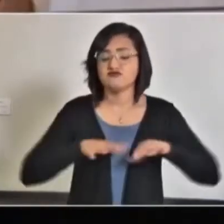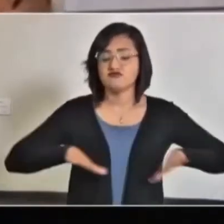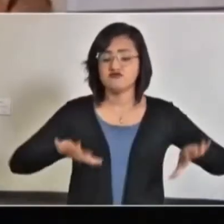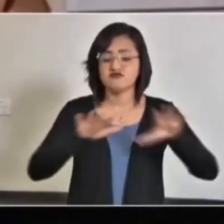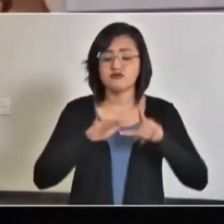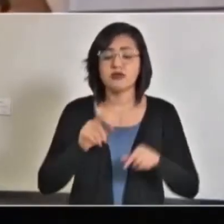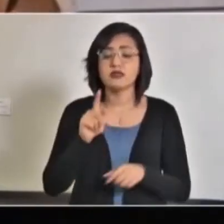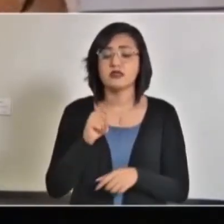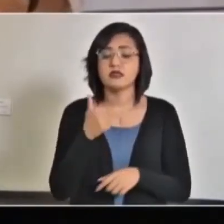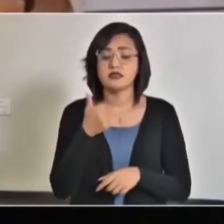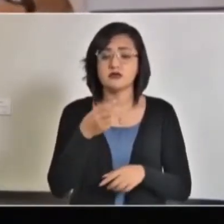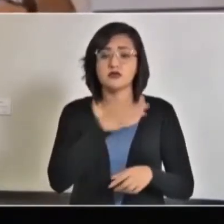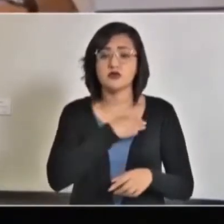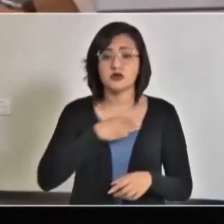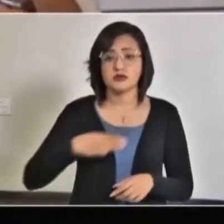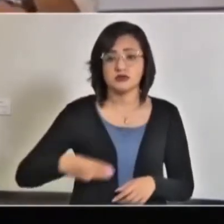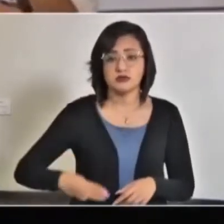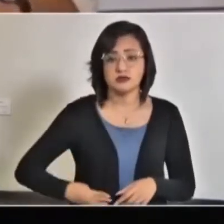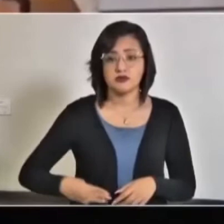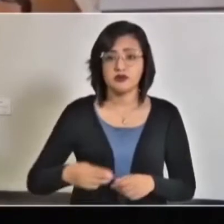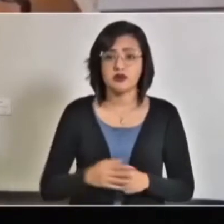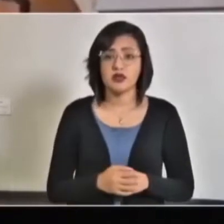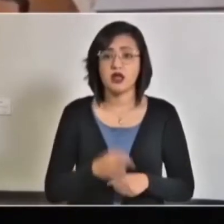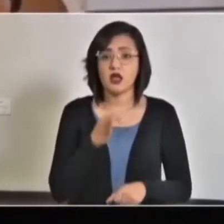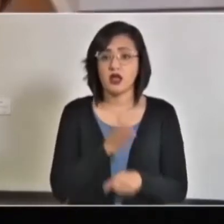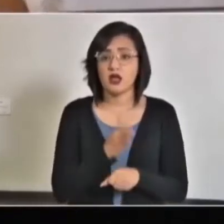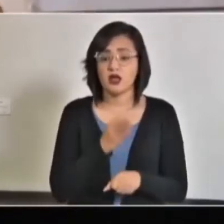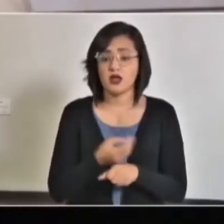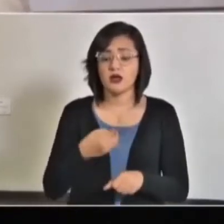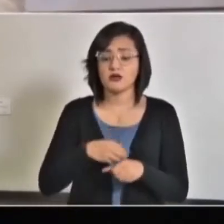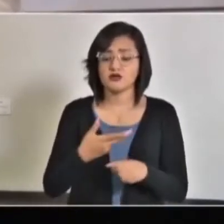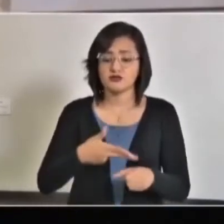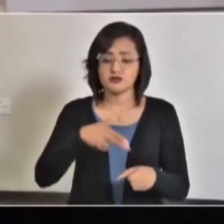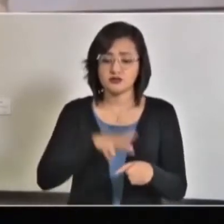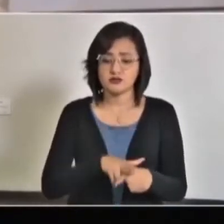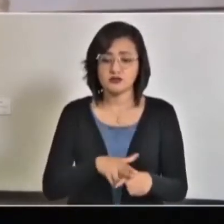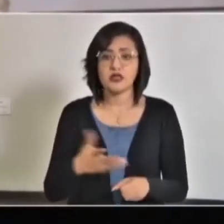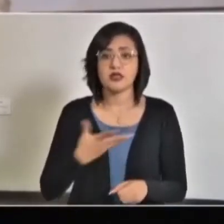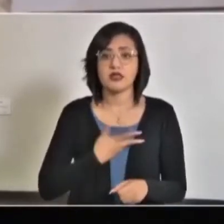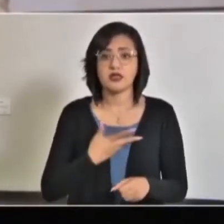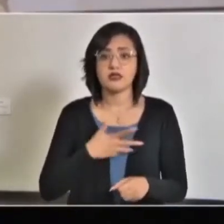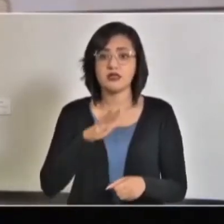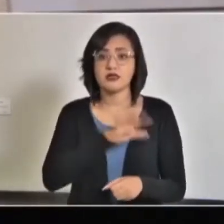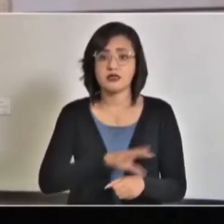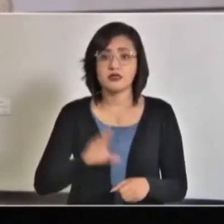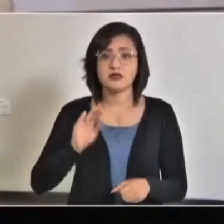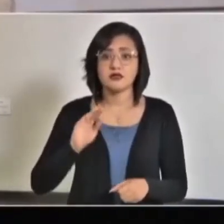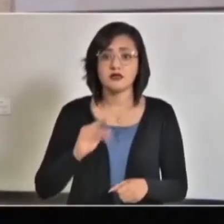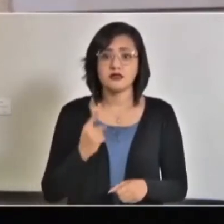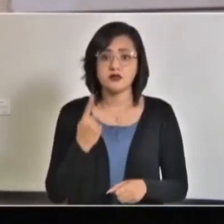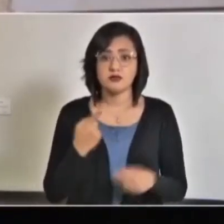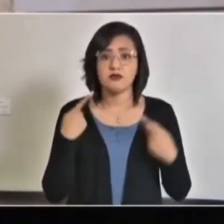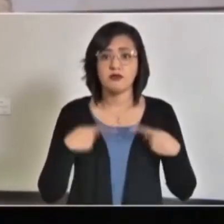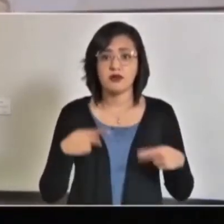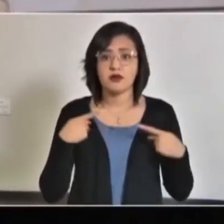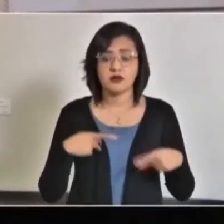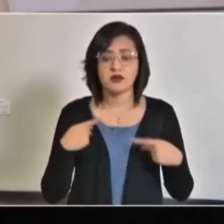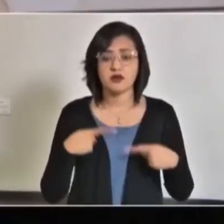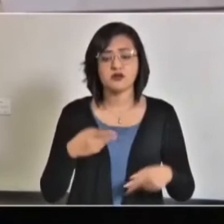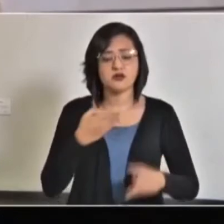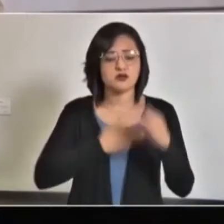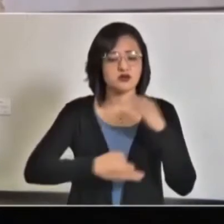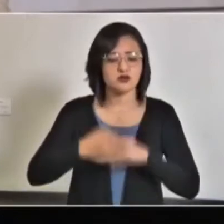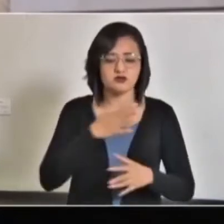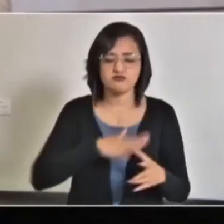en 76 municipios. En lo que respecta a la hospitalización, tenemos 591 pacientes en todo